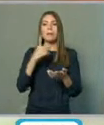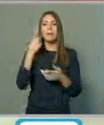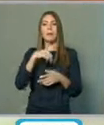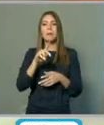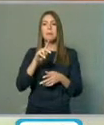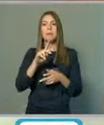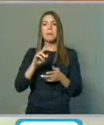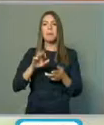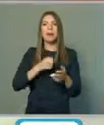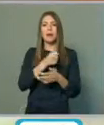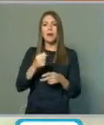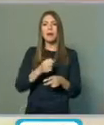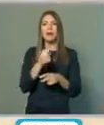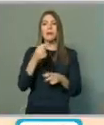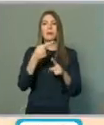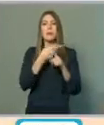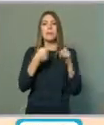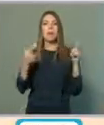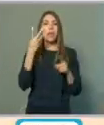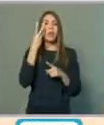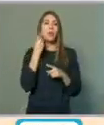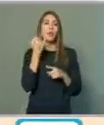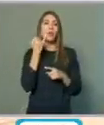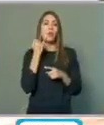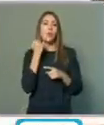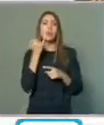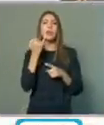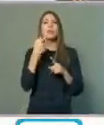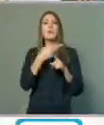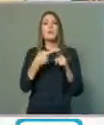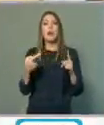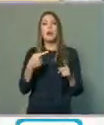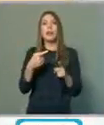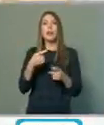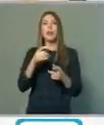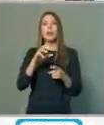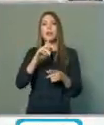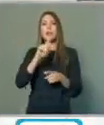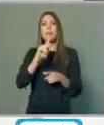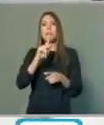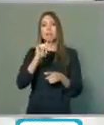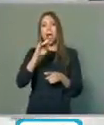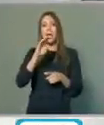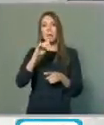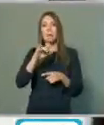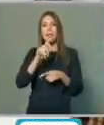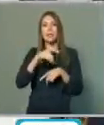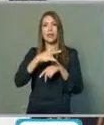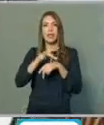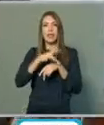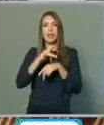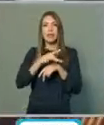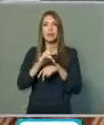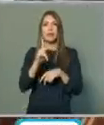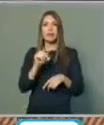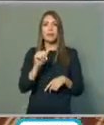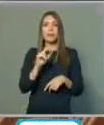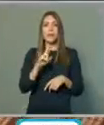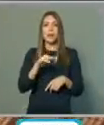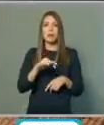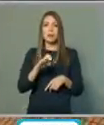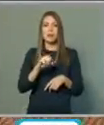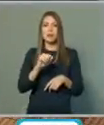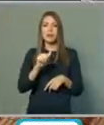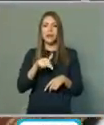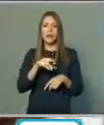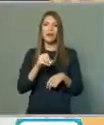de queso parmesano rallado. rallado, eso te va a tocar a ti. Eso. ¿Ok, Andrés? Oye, primero, yo quisiera saber, Lore, ¿cómo podemos escoger